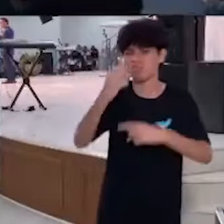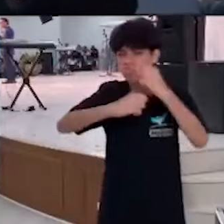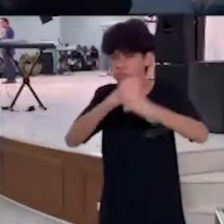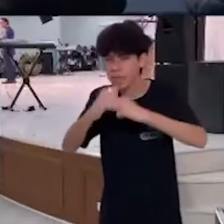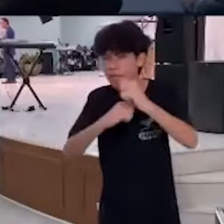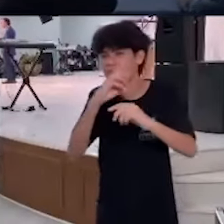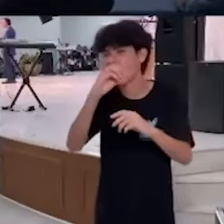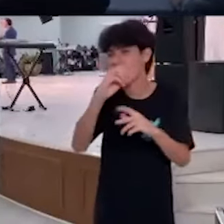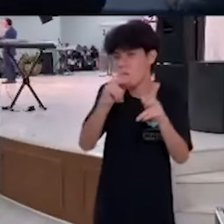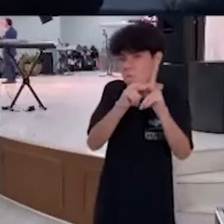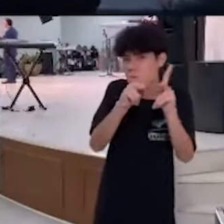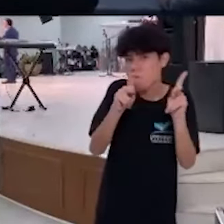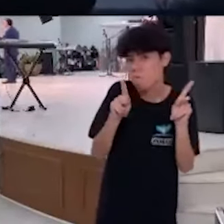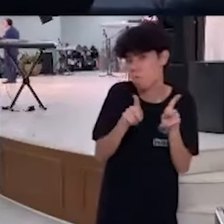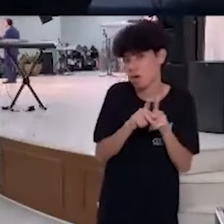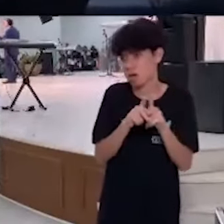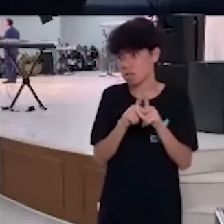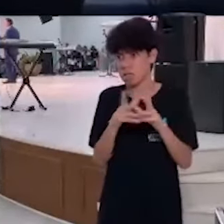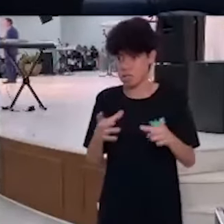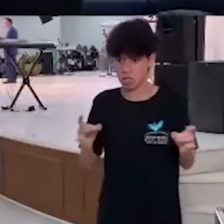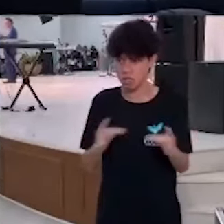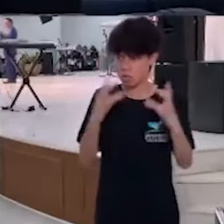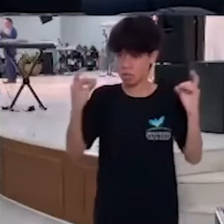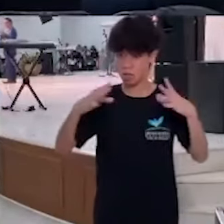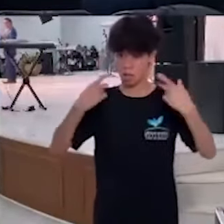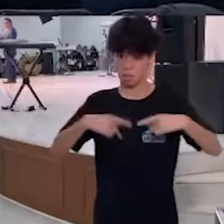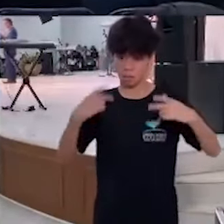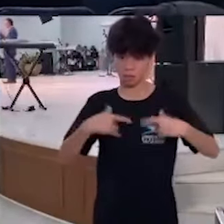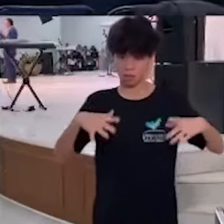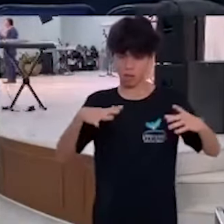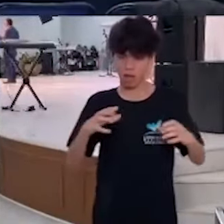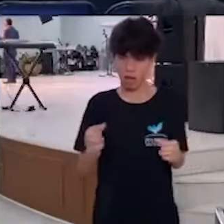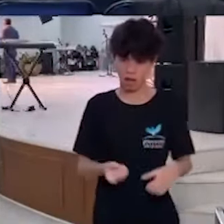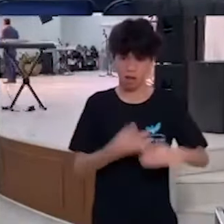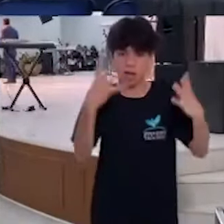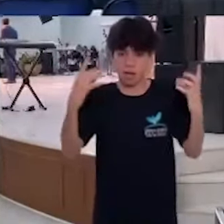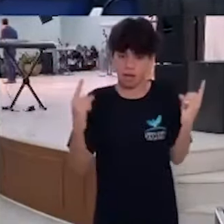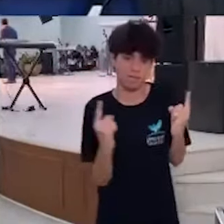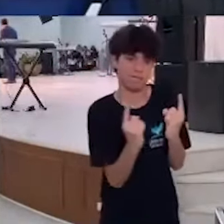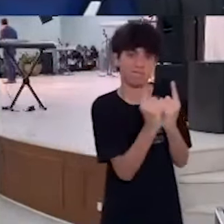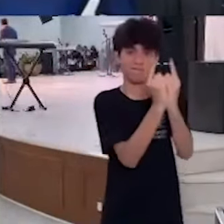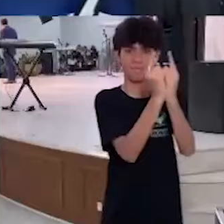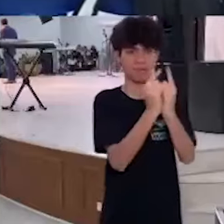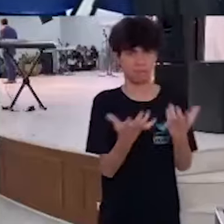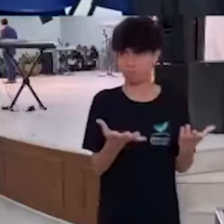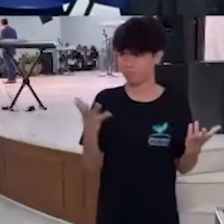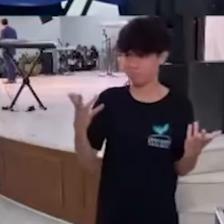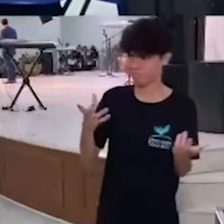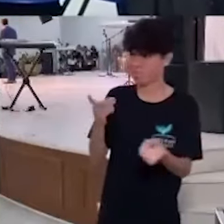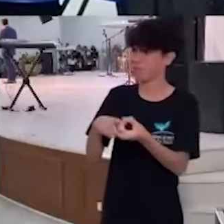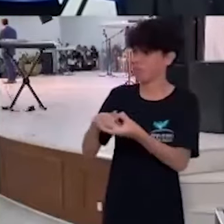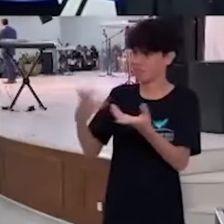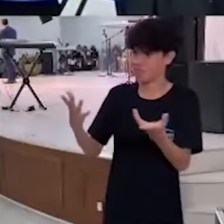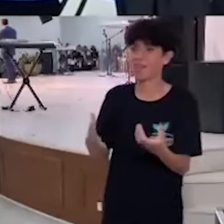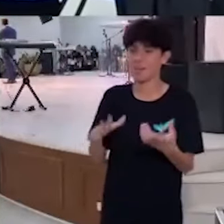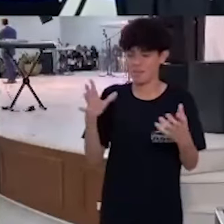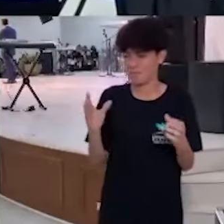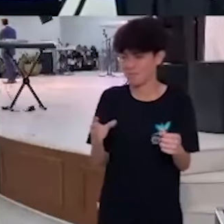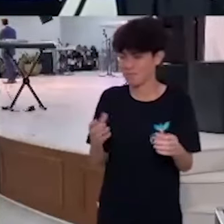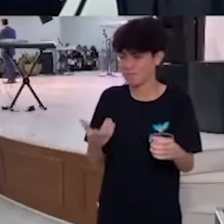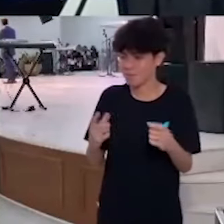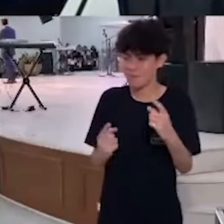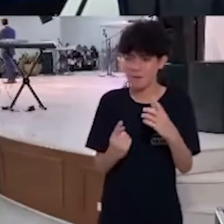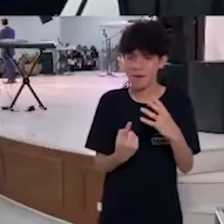te sale un hermano de la nada, de abajo de las piedras y dices, ¿de este dónde salió, verdad? Y pues ahí estamos, la gente